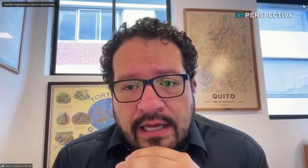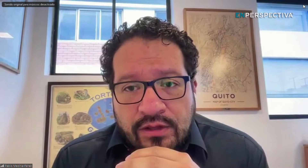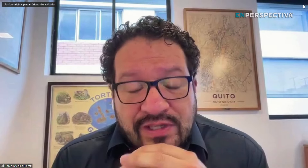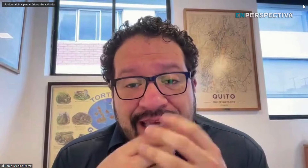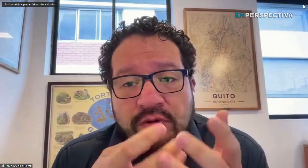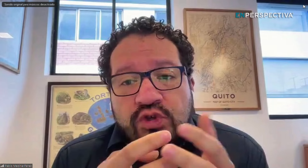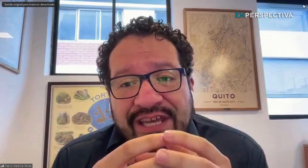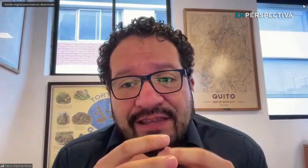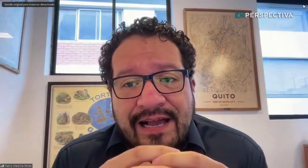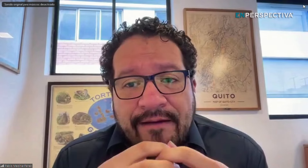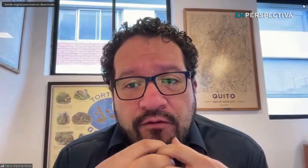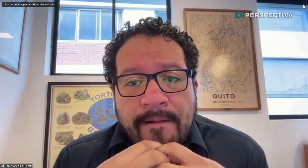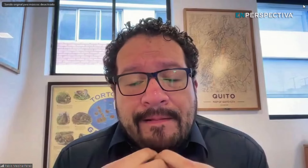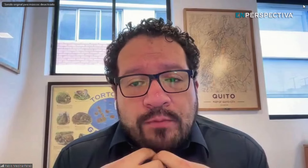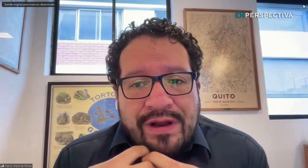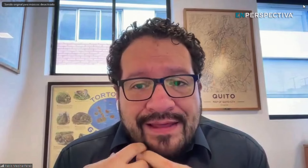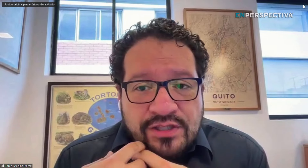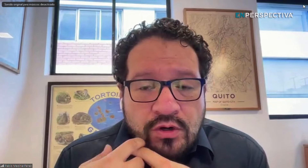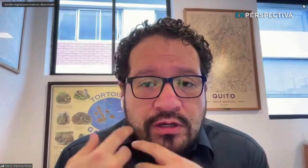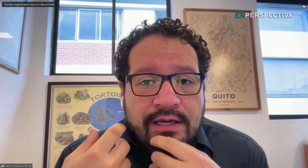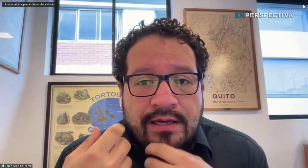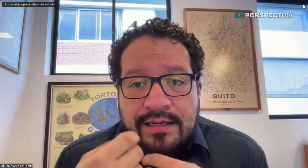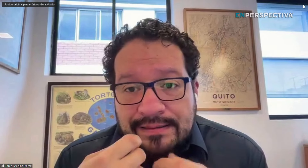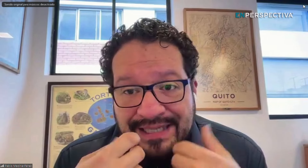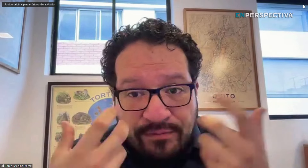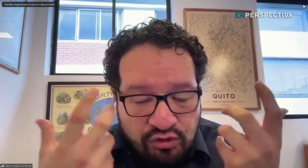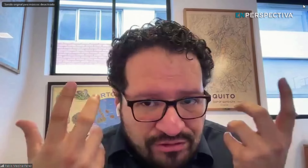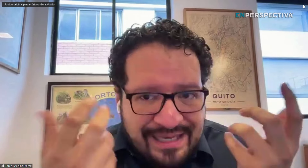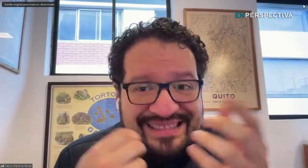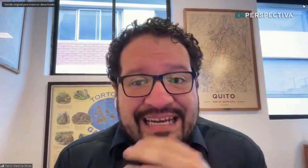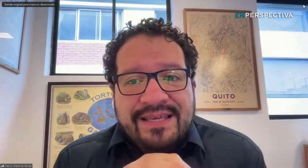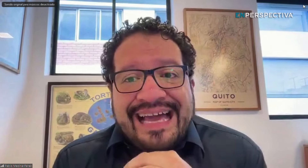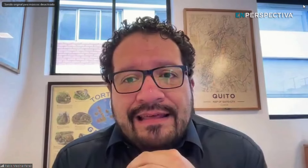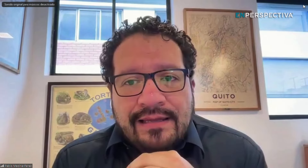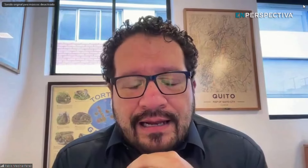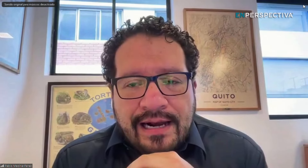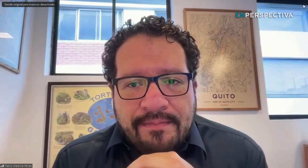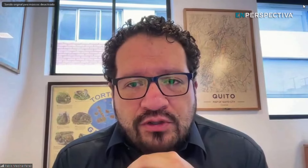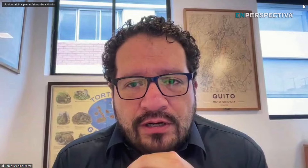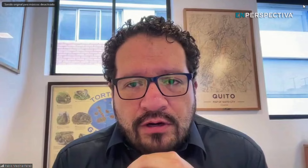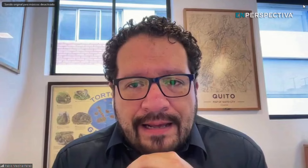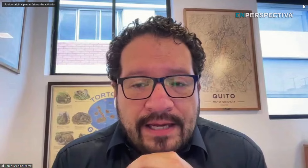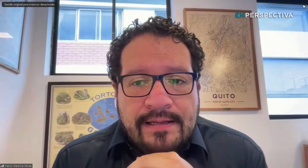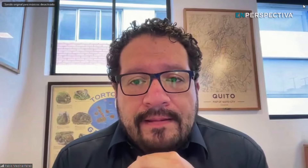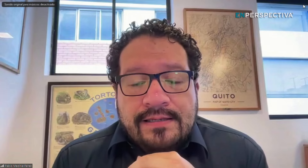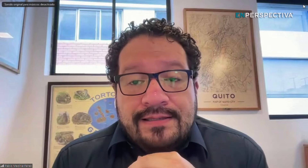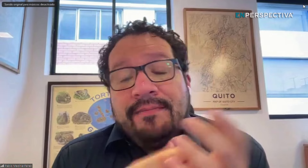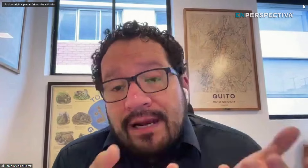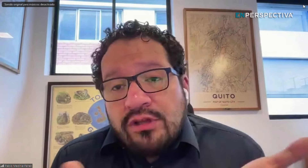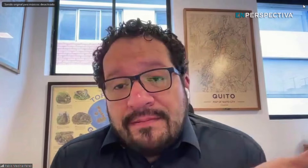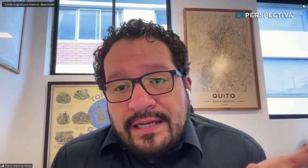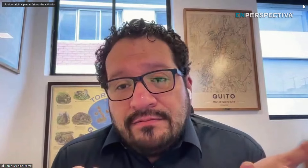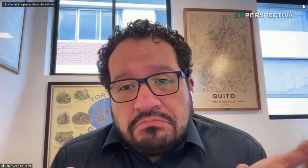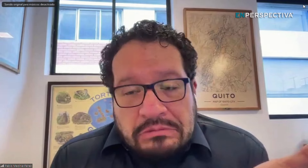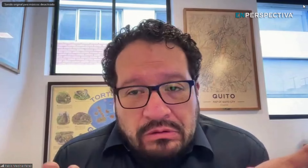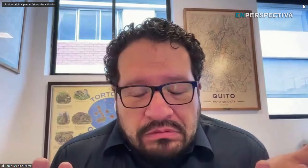general. Entonces, sí, muchos critican que fue una decisión, digamos, extralimitada el declararle persona no grata. Sin